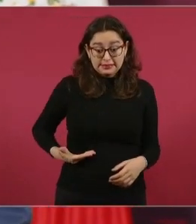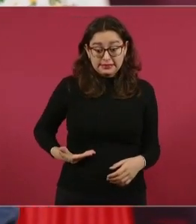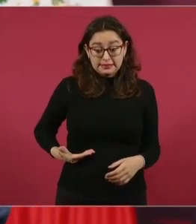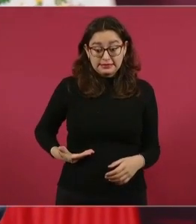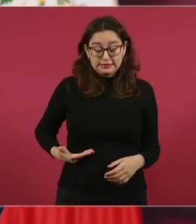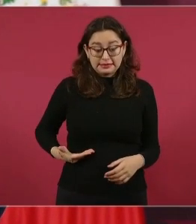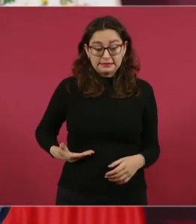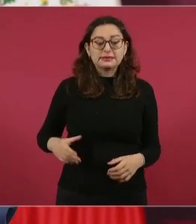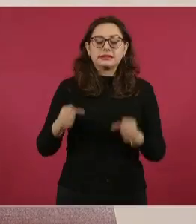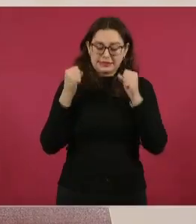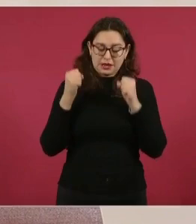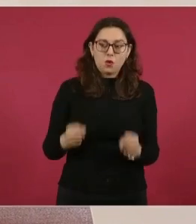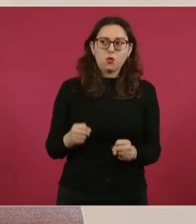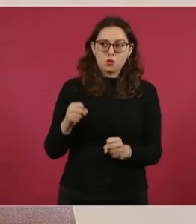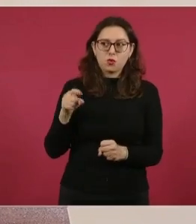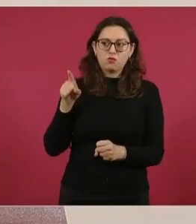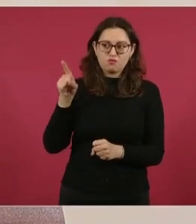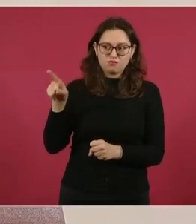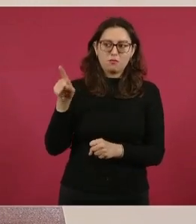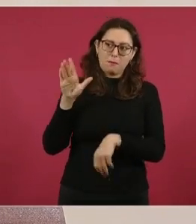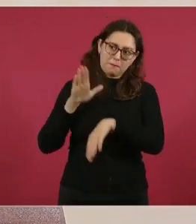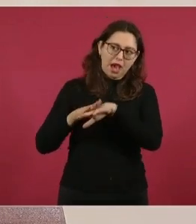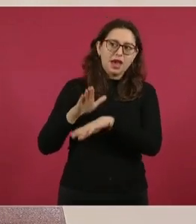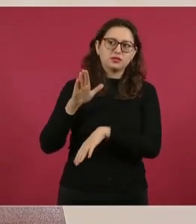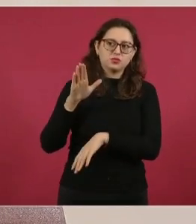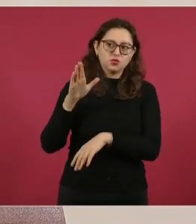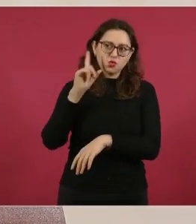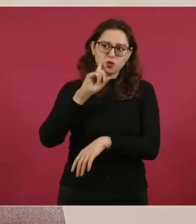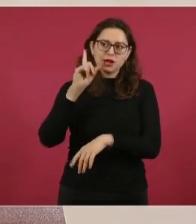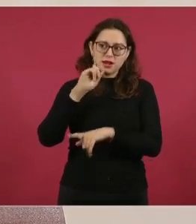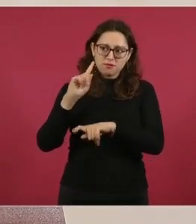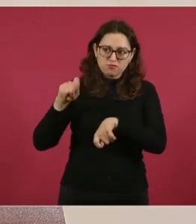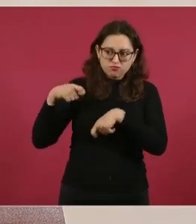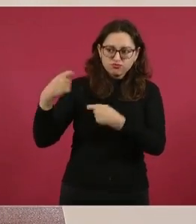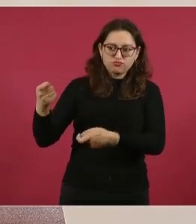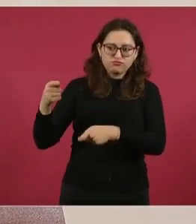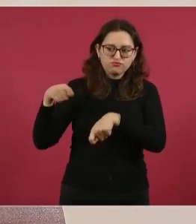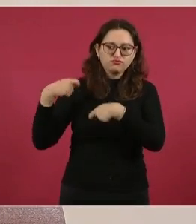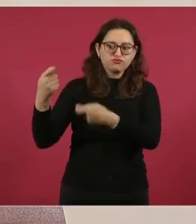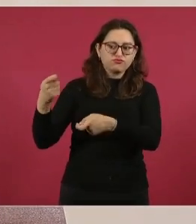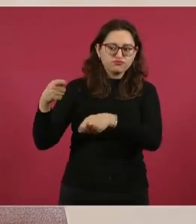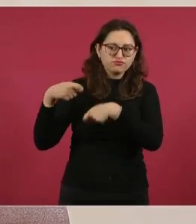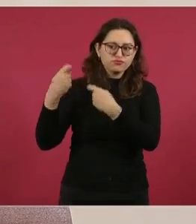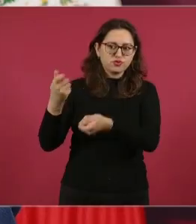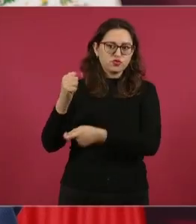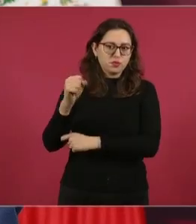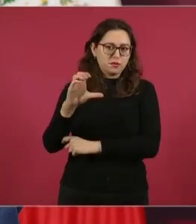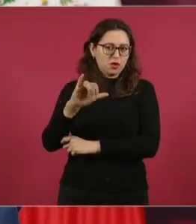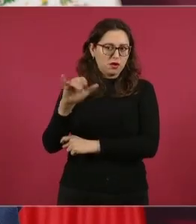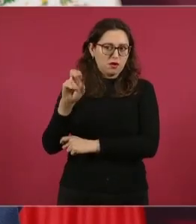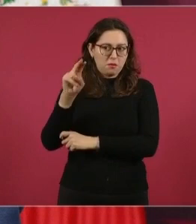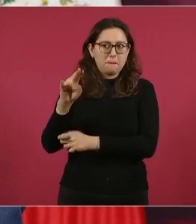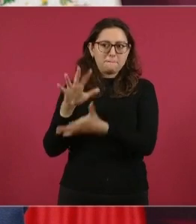Corte y van a llegar a ser mayoría.